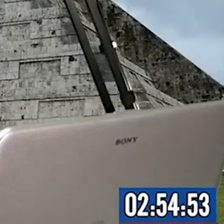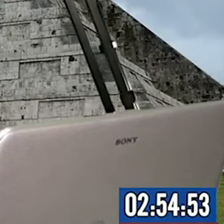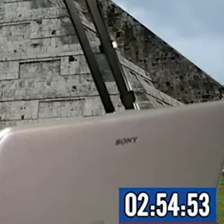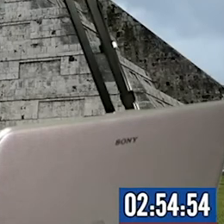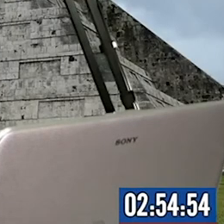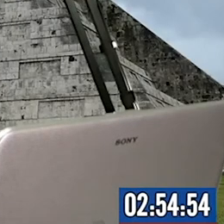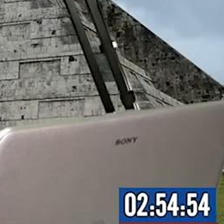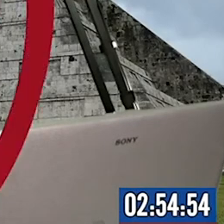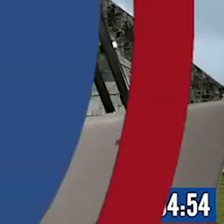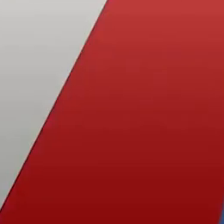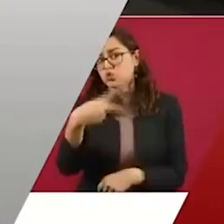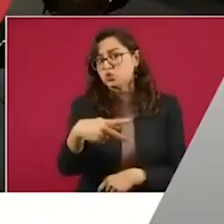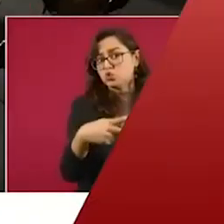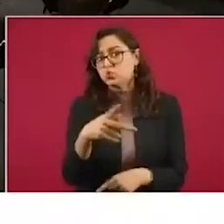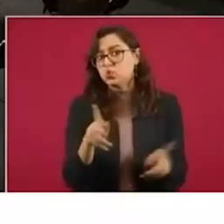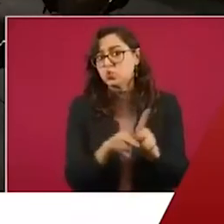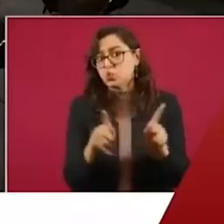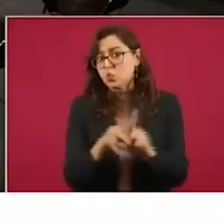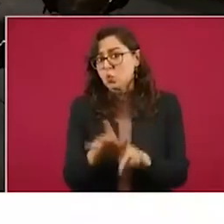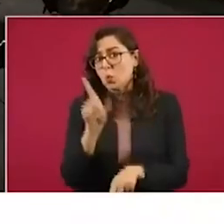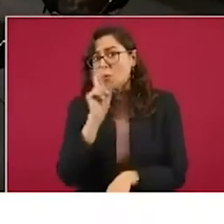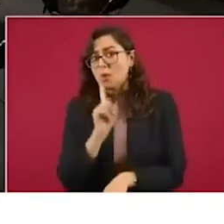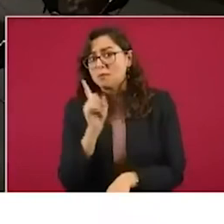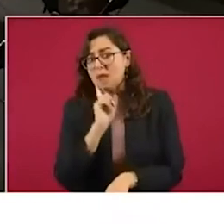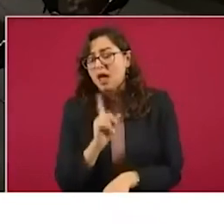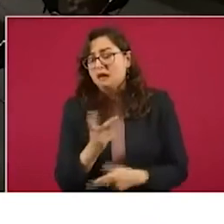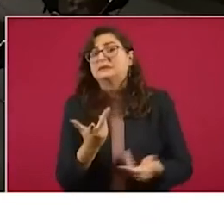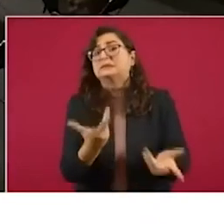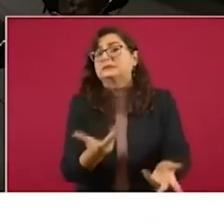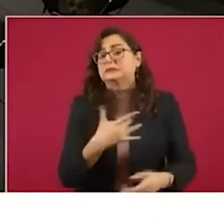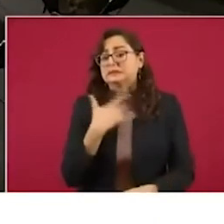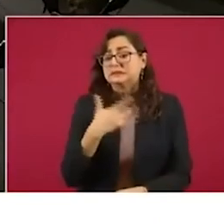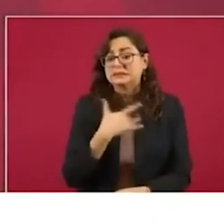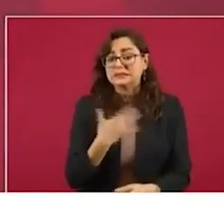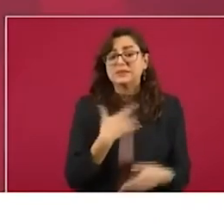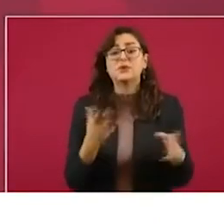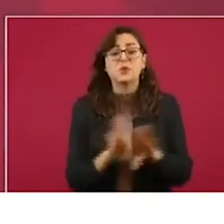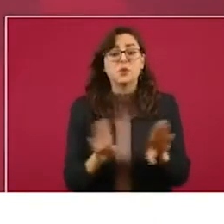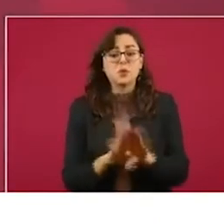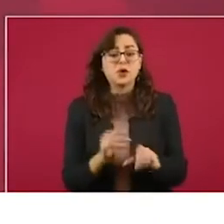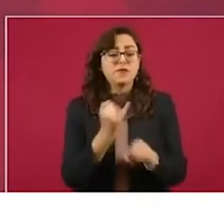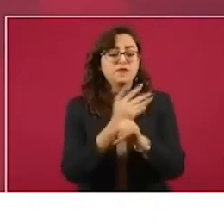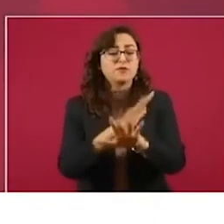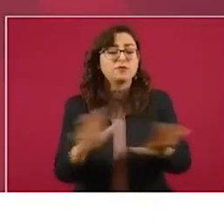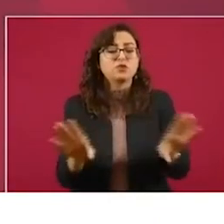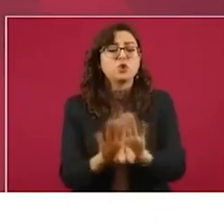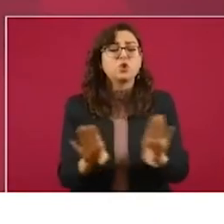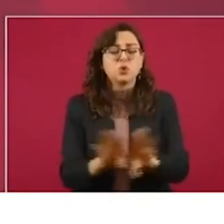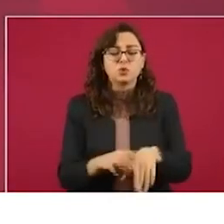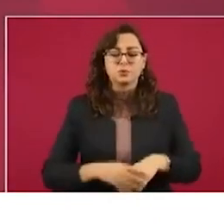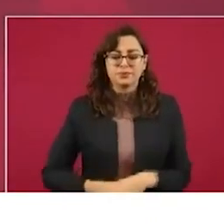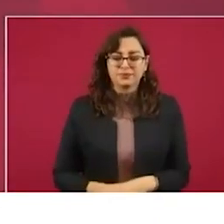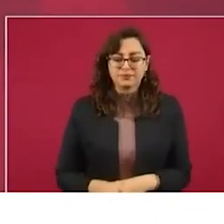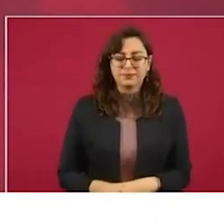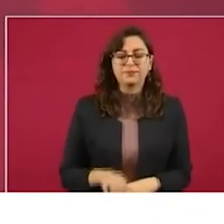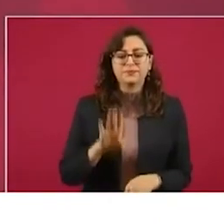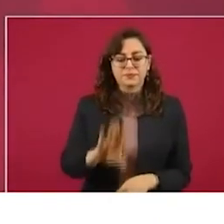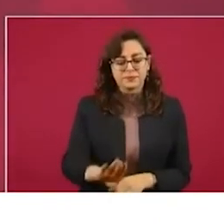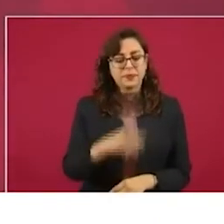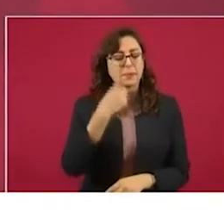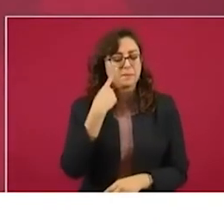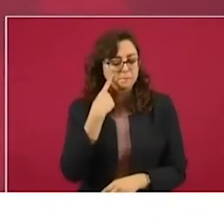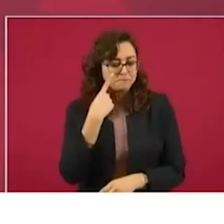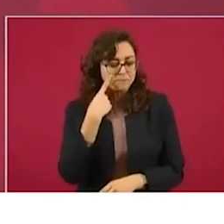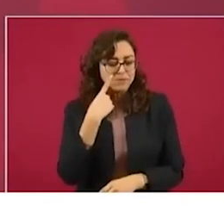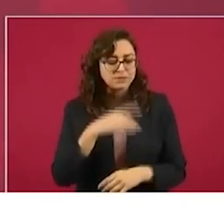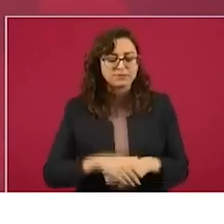esta manera. Lo que pasó es que el año pasado me